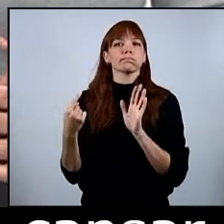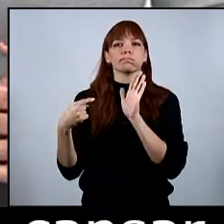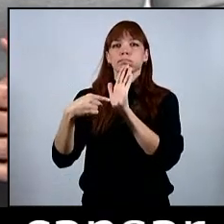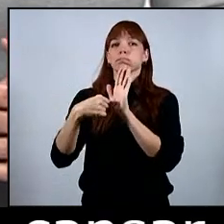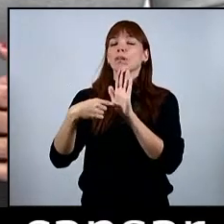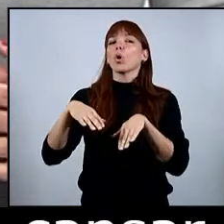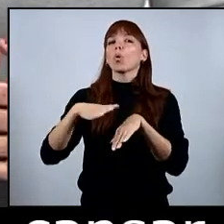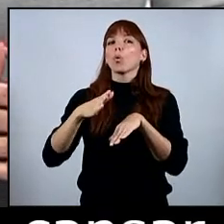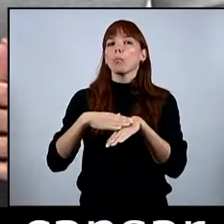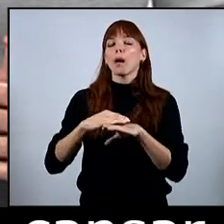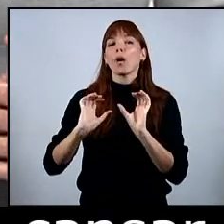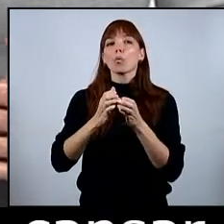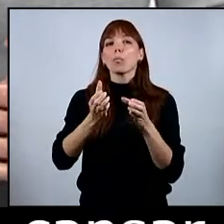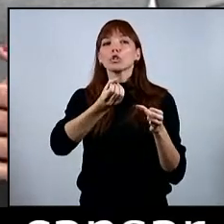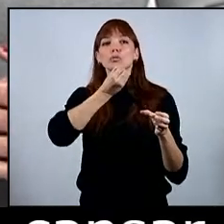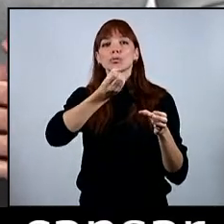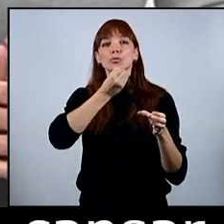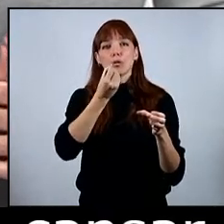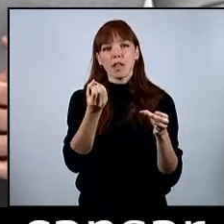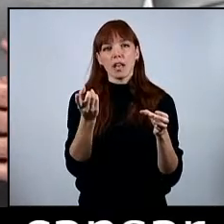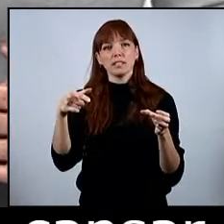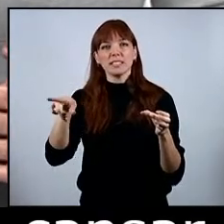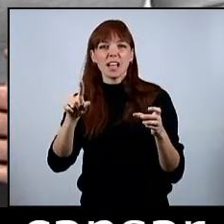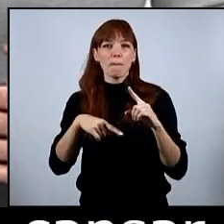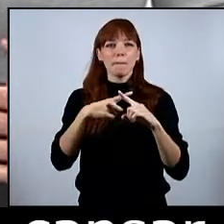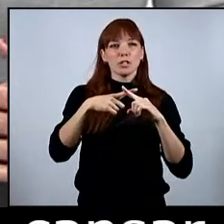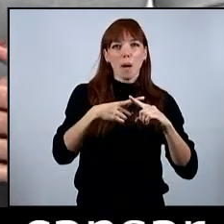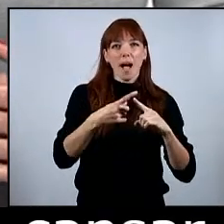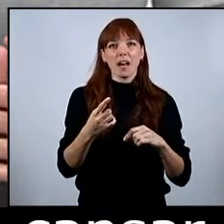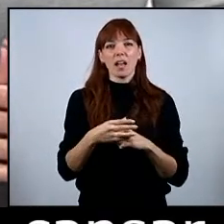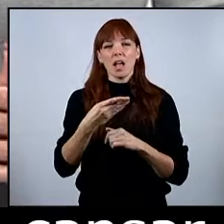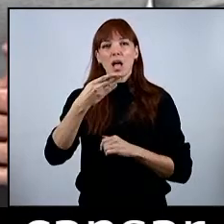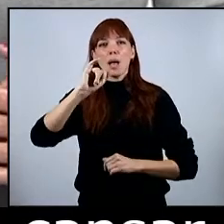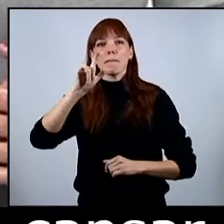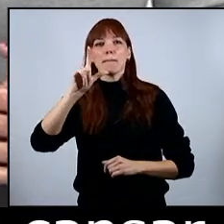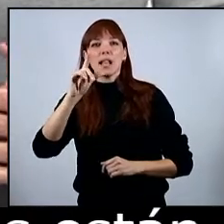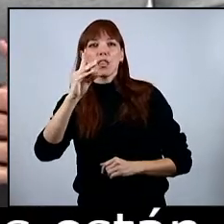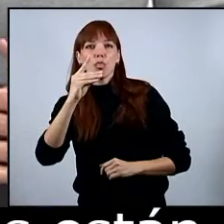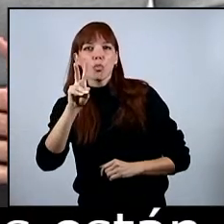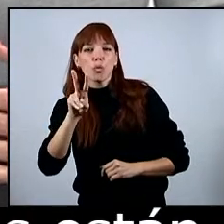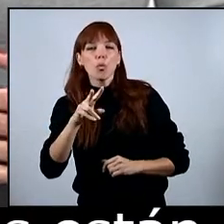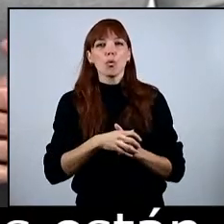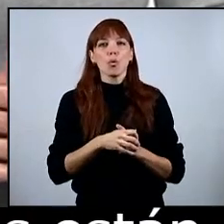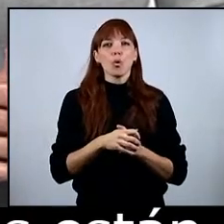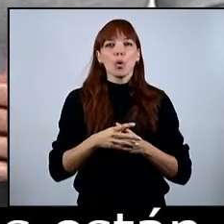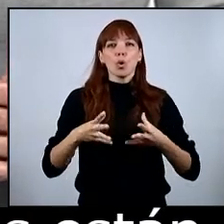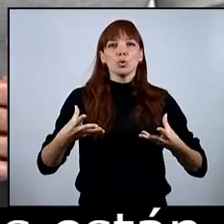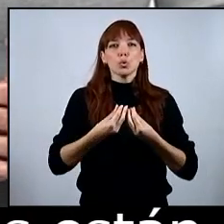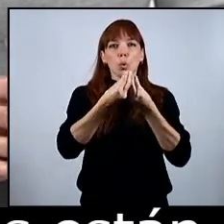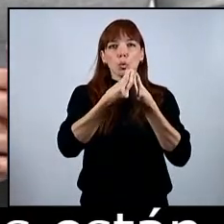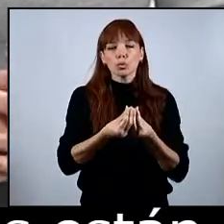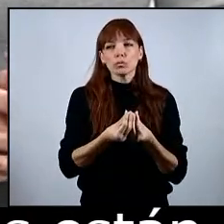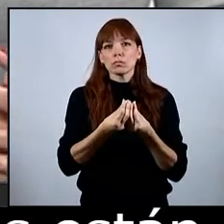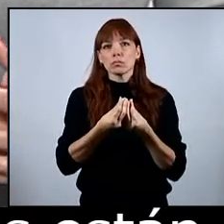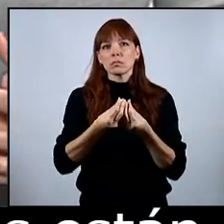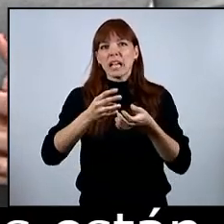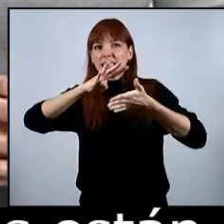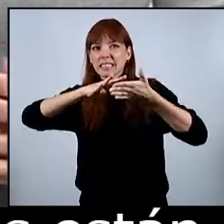llevando el Partido Socialista, Sumar, Bildu, Junts,